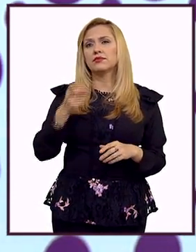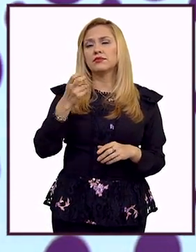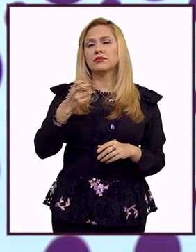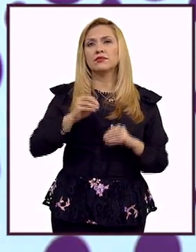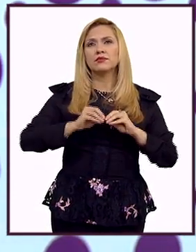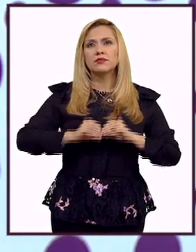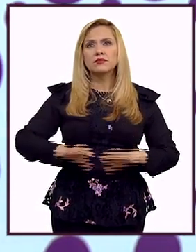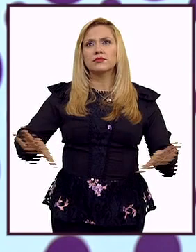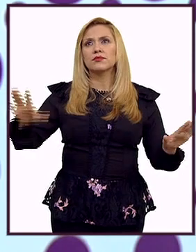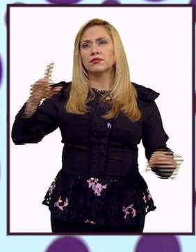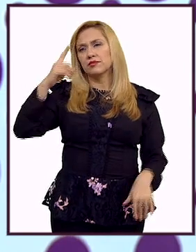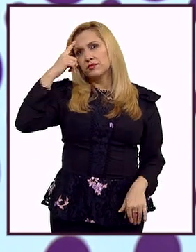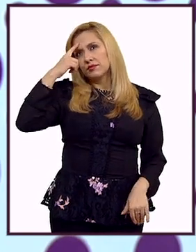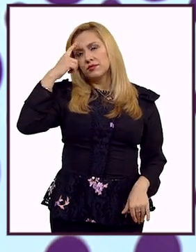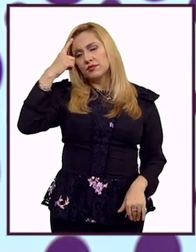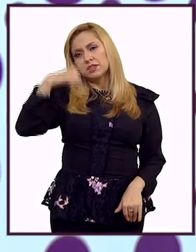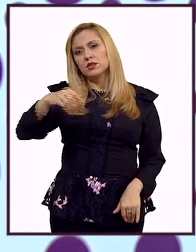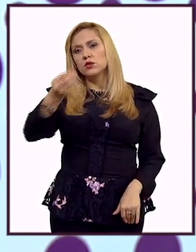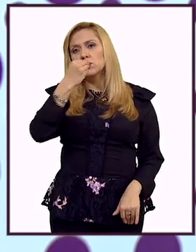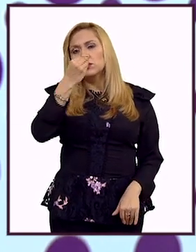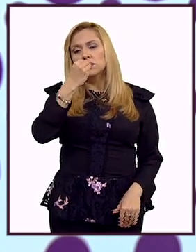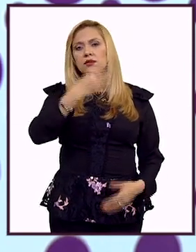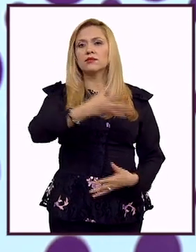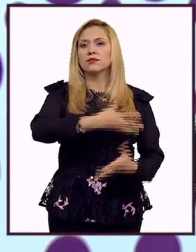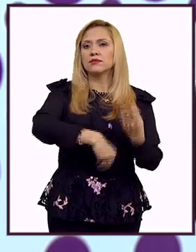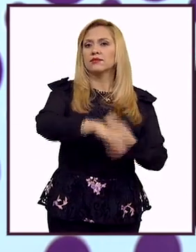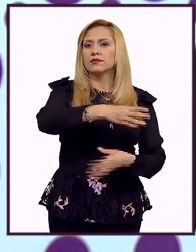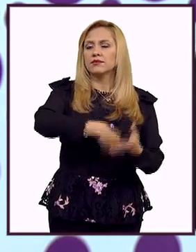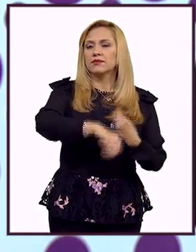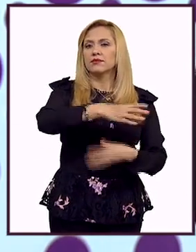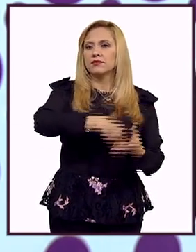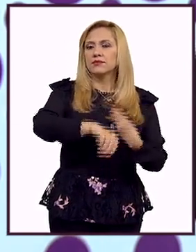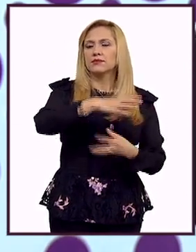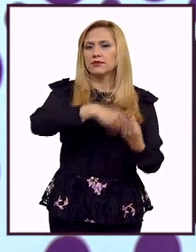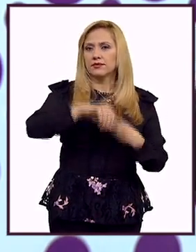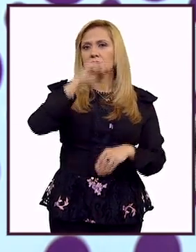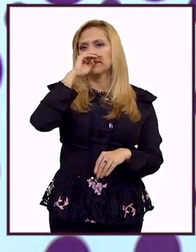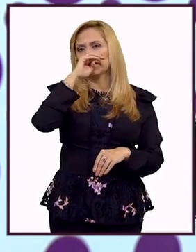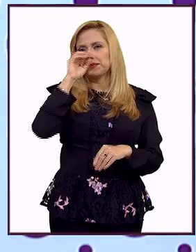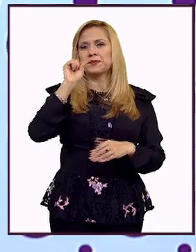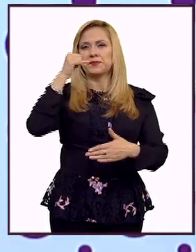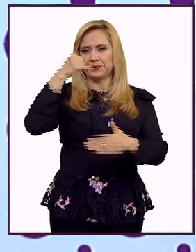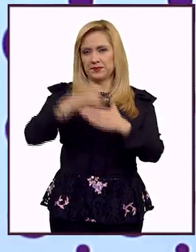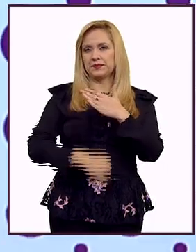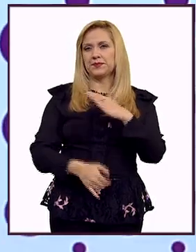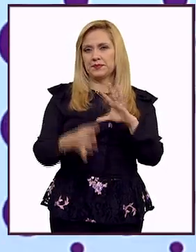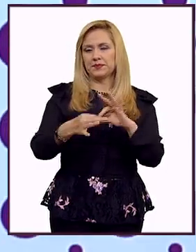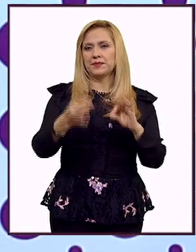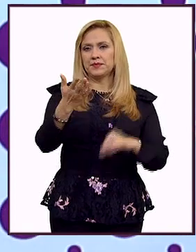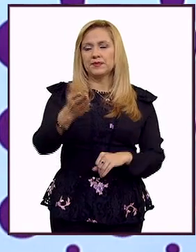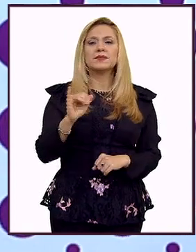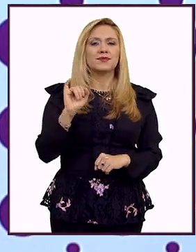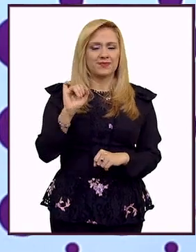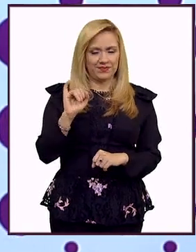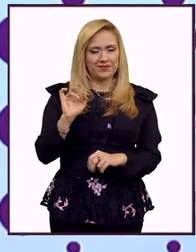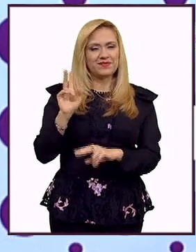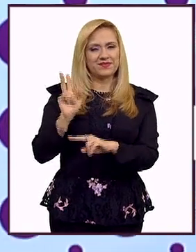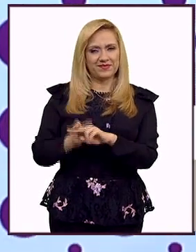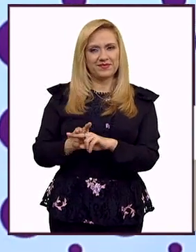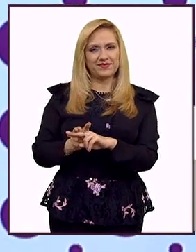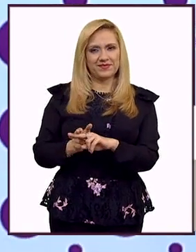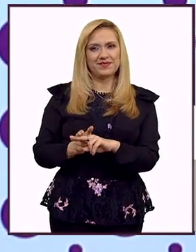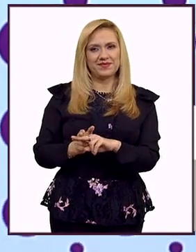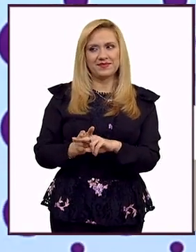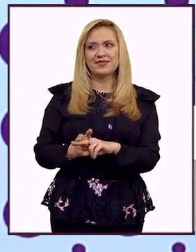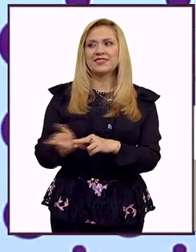promueven por eso sistemas alimentarios sostenibles. Y si quieres en un momento lo profundizamos más. Regresamos con el tercer bloque con ese tema. Se nos vino